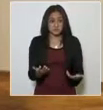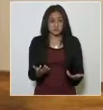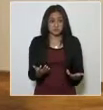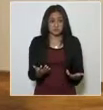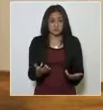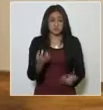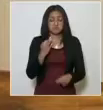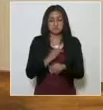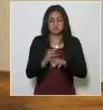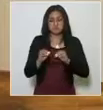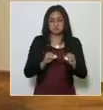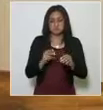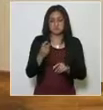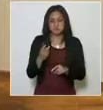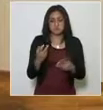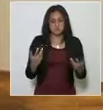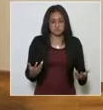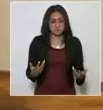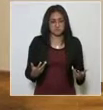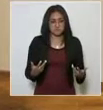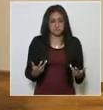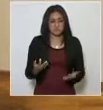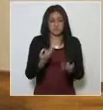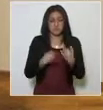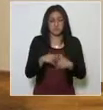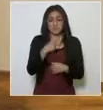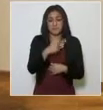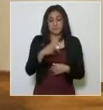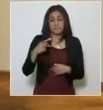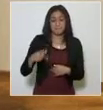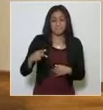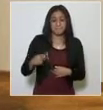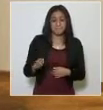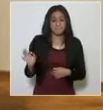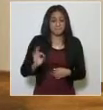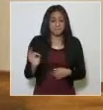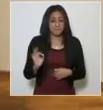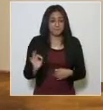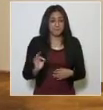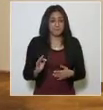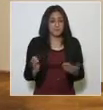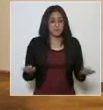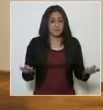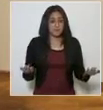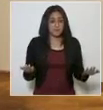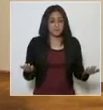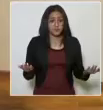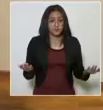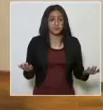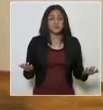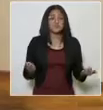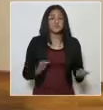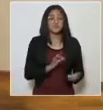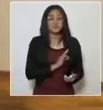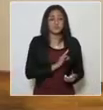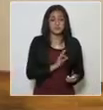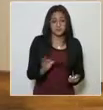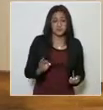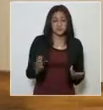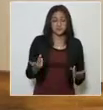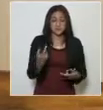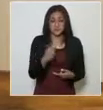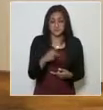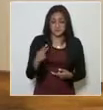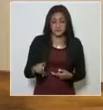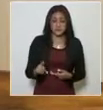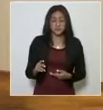este movimiento, que es la sociedad propia, es un desempeño adecuado, es un desempeño